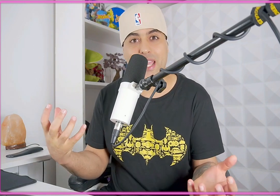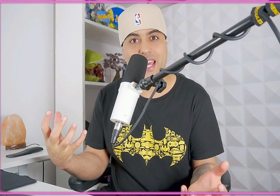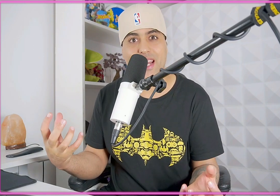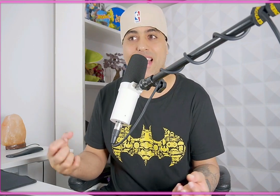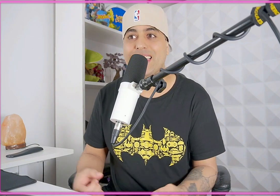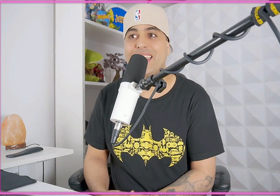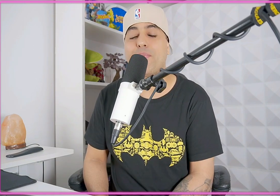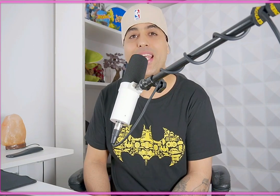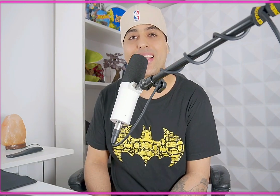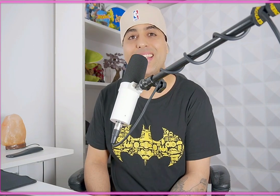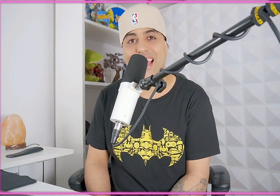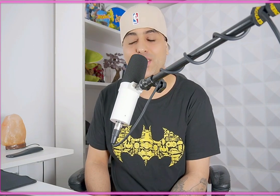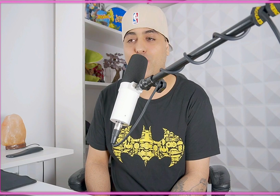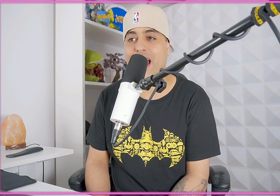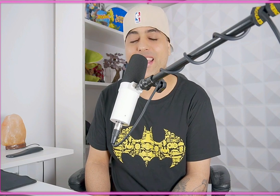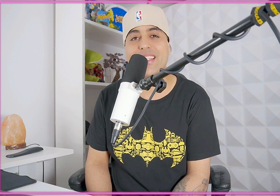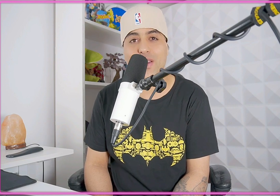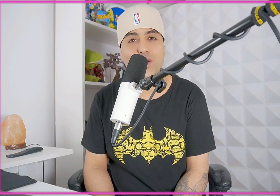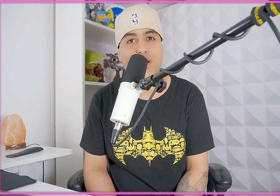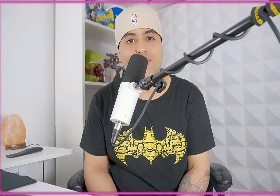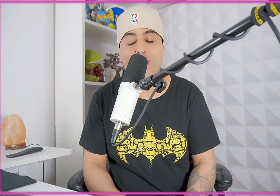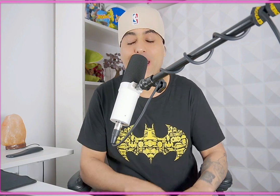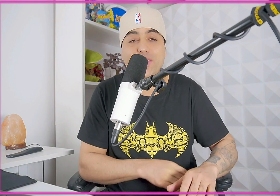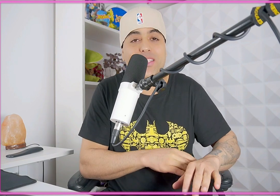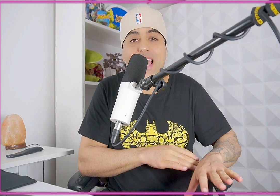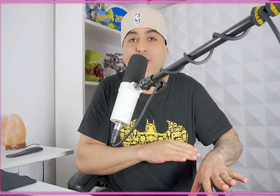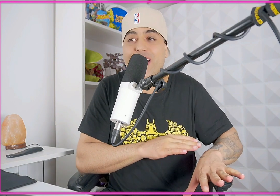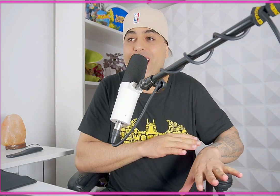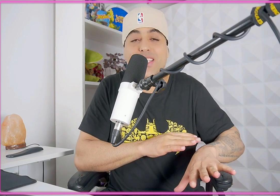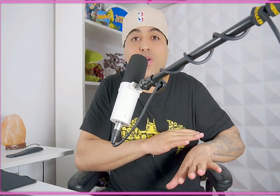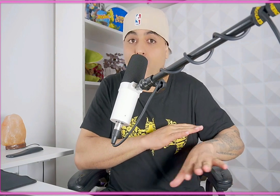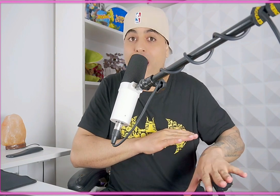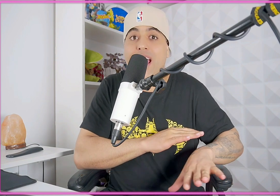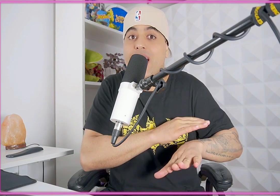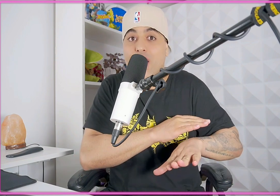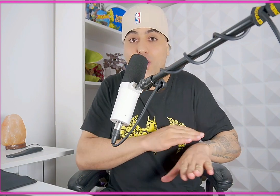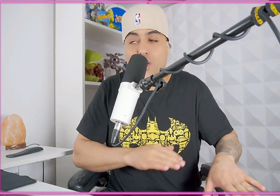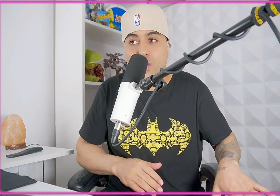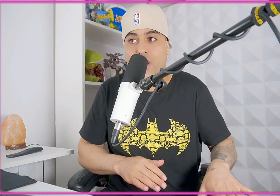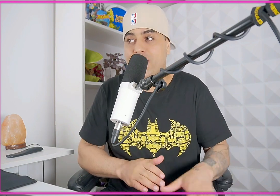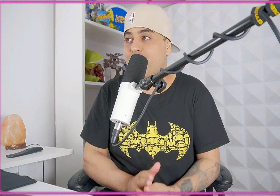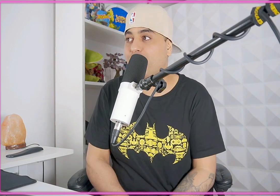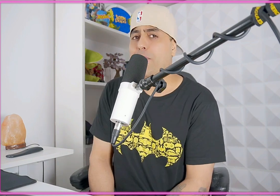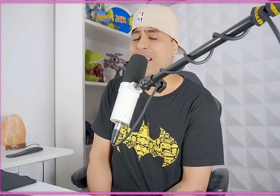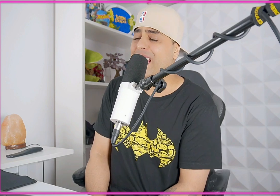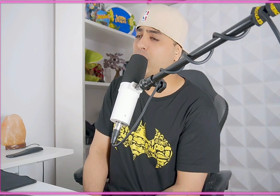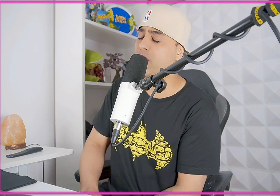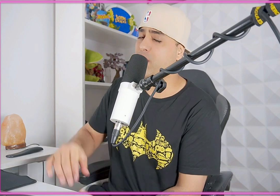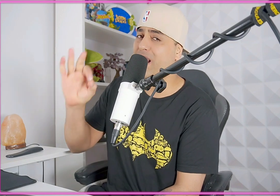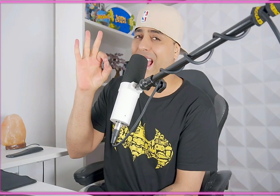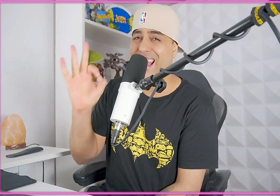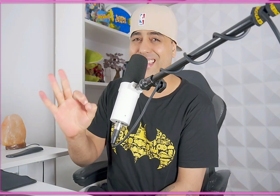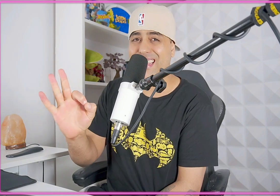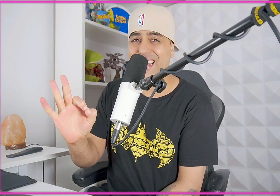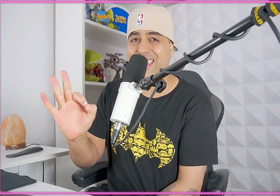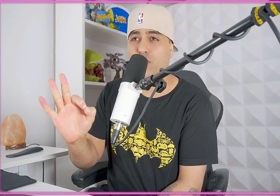de piedra, se parezca tanto al que salió en los Transformers. Esto es algo que es una locura, señores. Pasando,